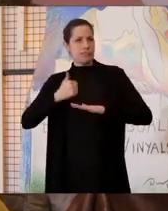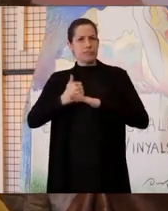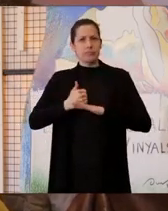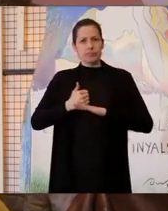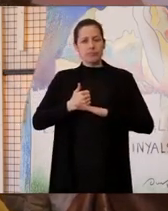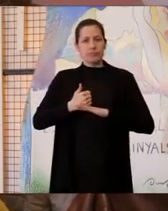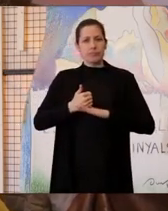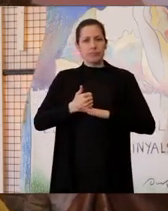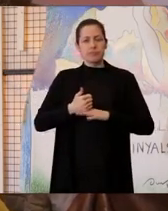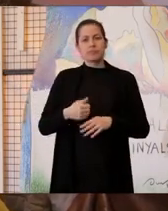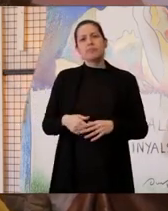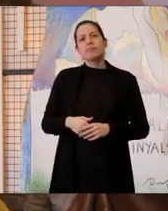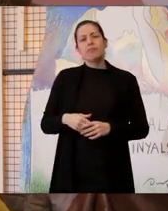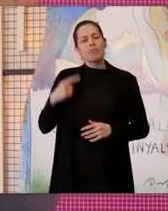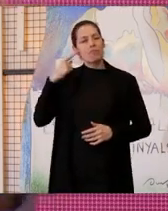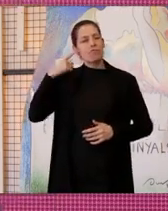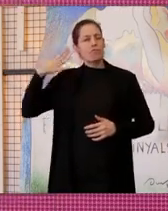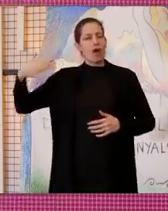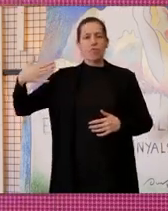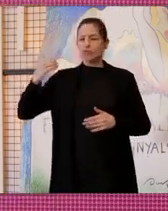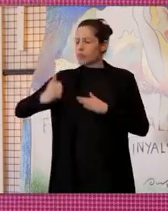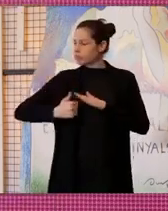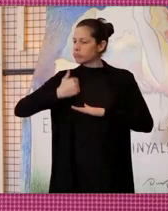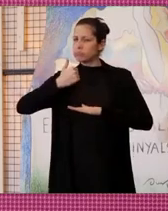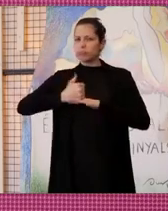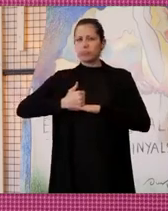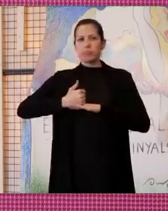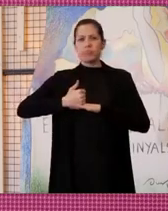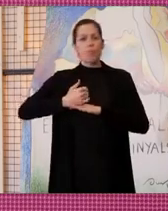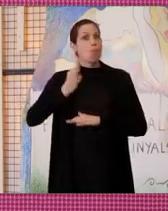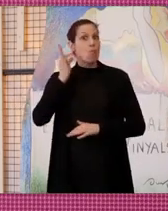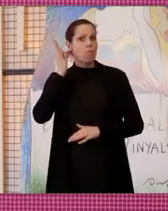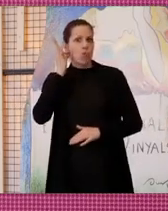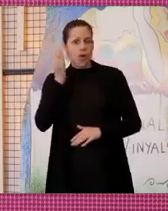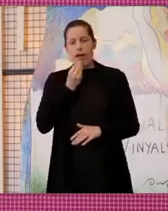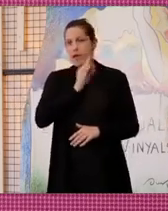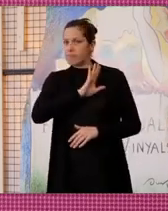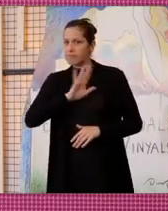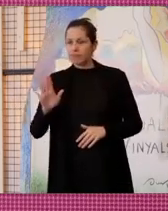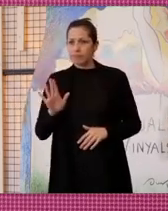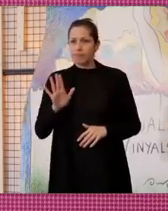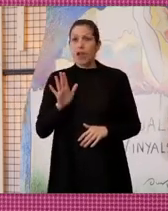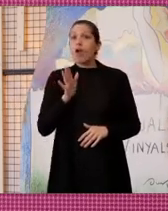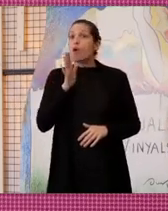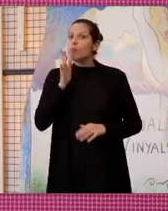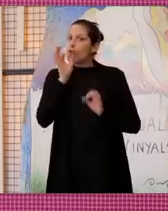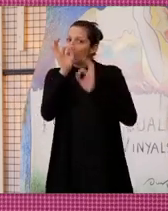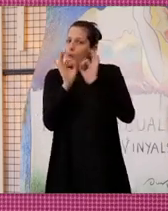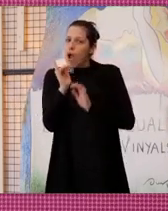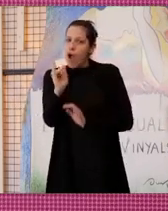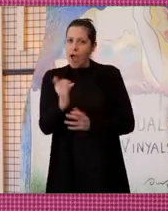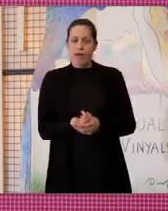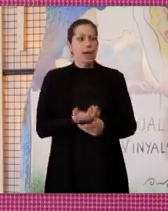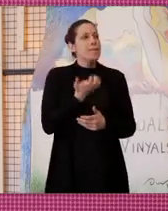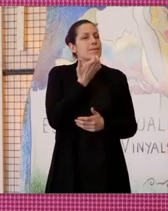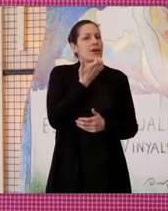callas que eran mujeres geniales que llegaban a la Excelencia porque había una cuota en cambio entre ingenieros